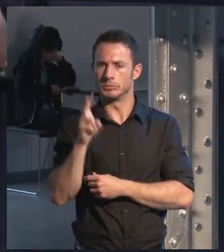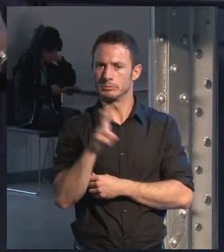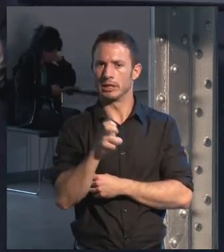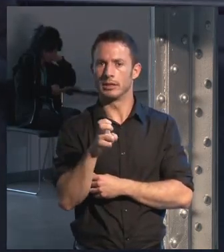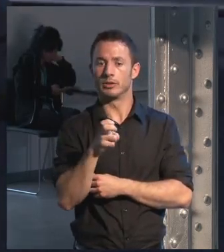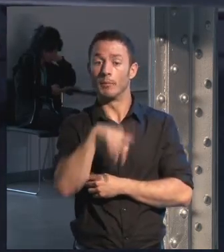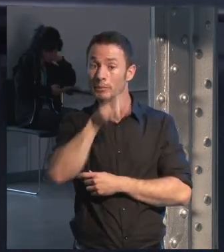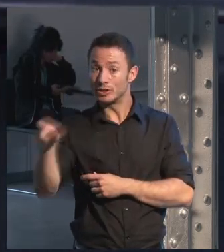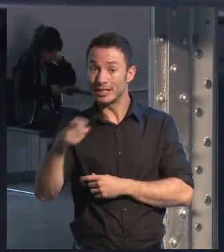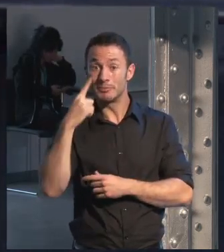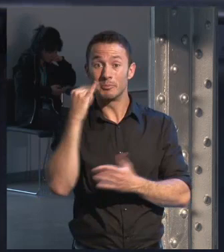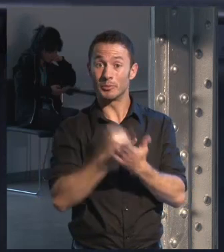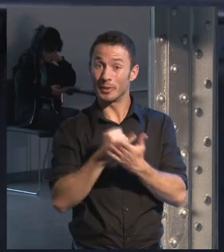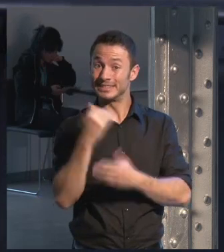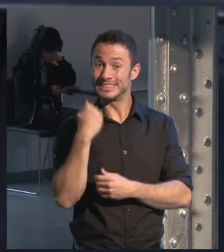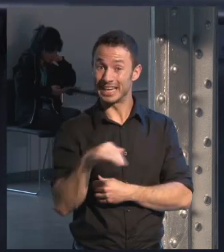quien lo ha probado